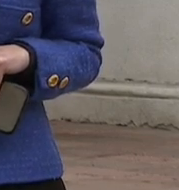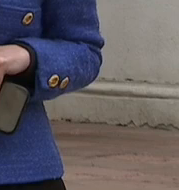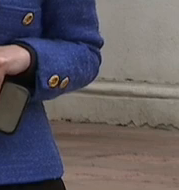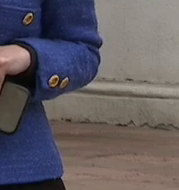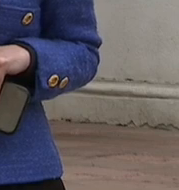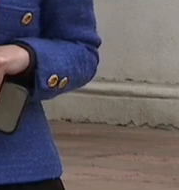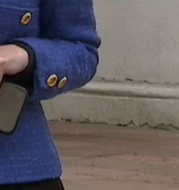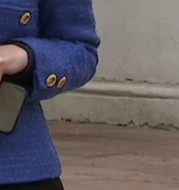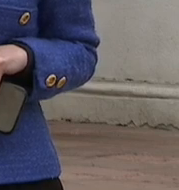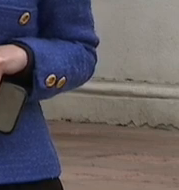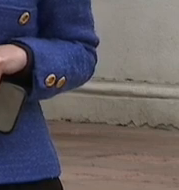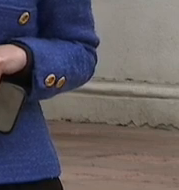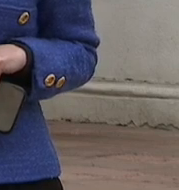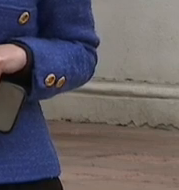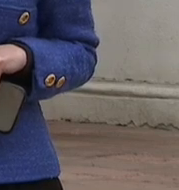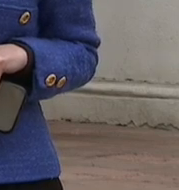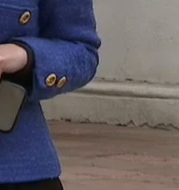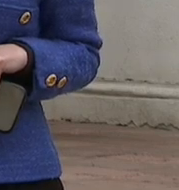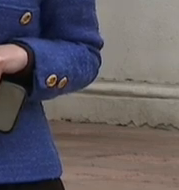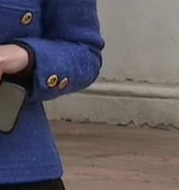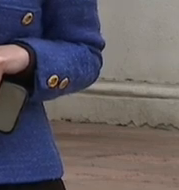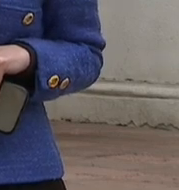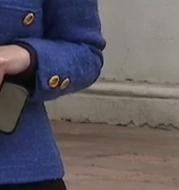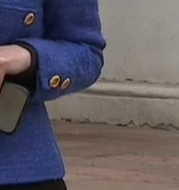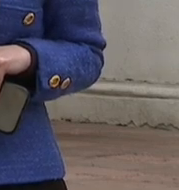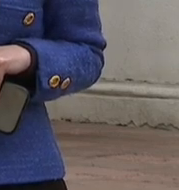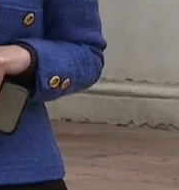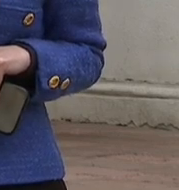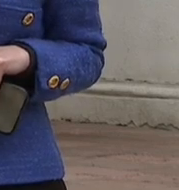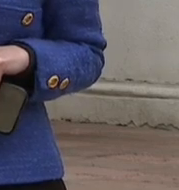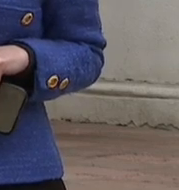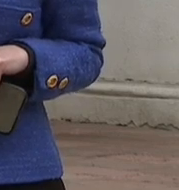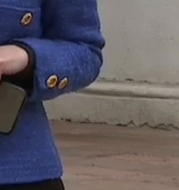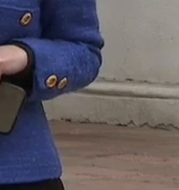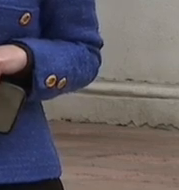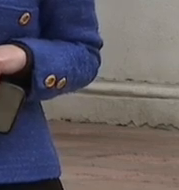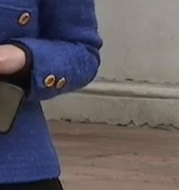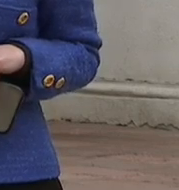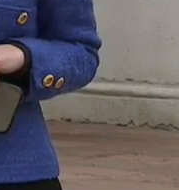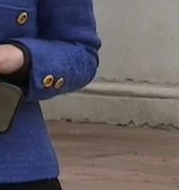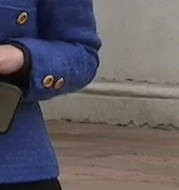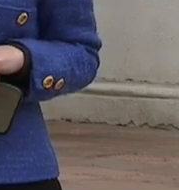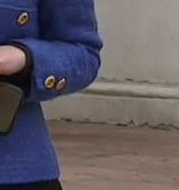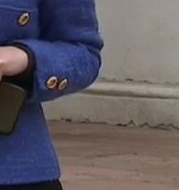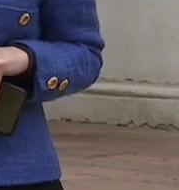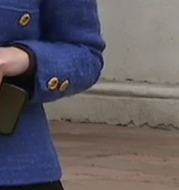octubre, el estallido social. Marian Basso, desde el Palacio de la Moneda, como siempre, muchísimas gracias. Volvemos contigo ante cualquier novedad. Un abrazo. Nos vemos. Nos vemos.